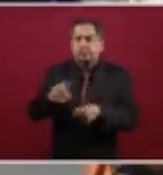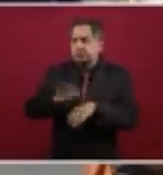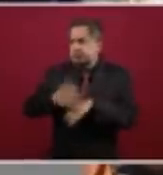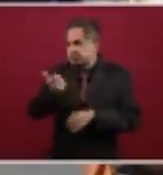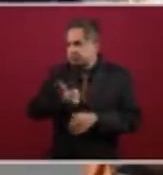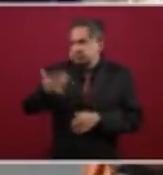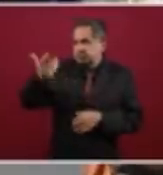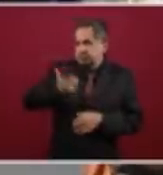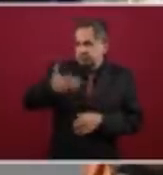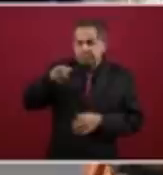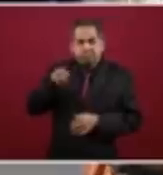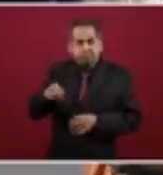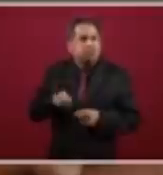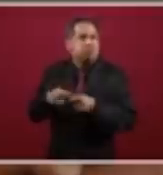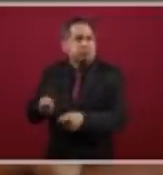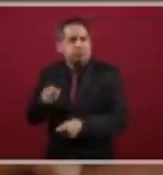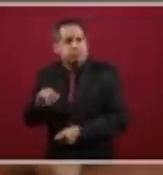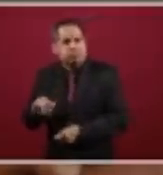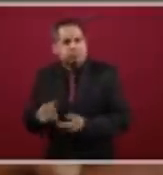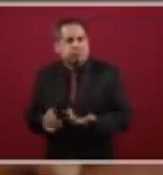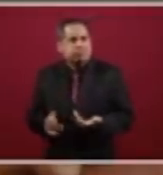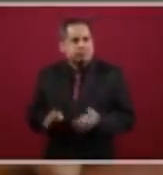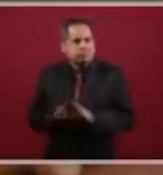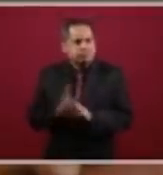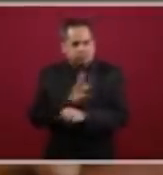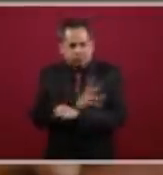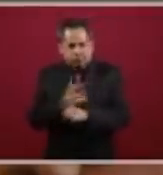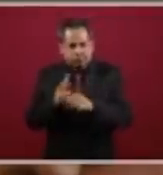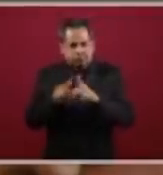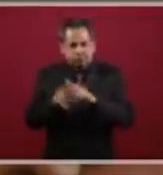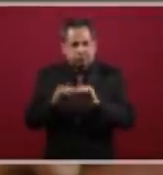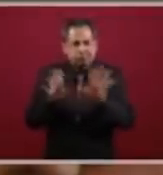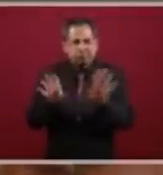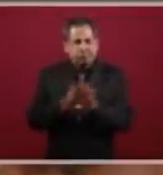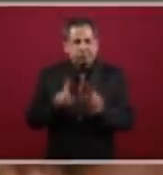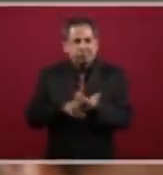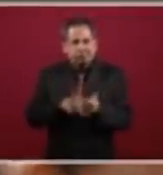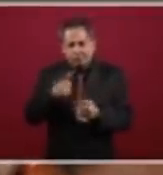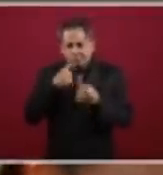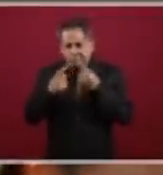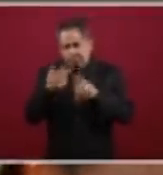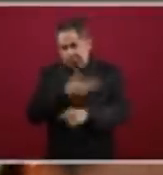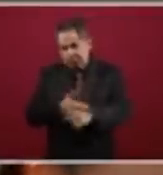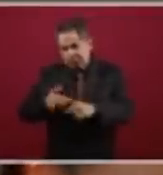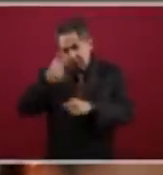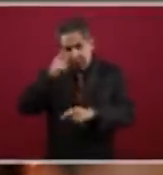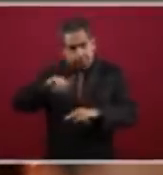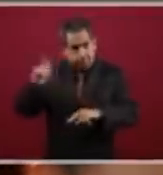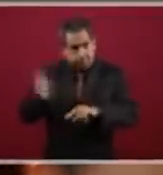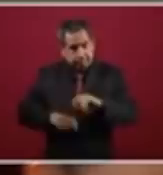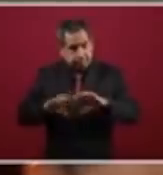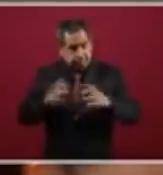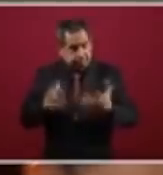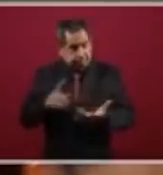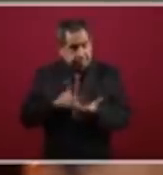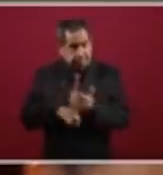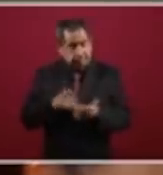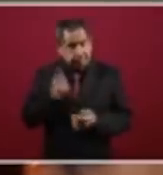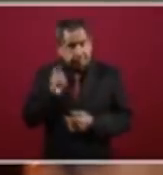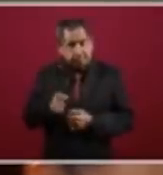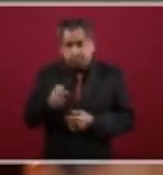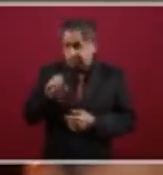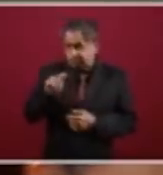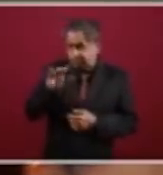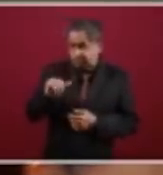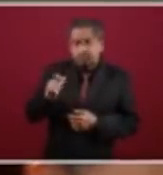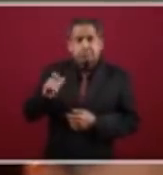sobreprecios. Mi pregunta es, ¿cómo se daría transparencia en este rubro de la gestión pública para erradicar las prácticas sin ética de